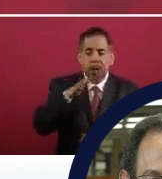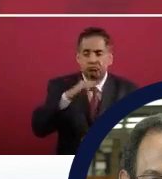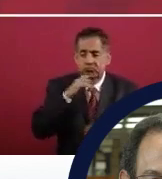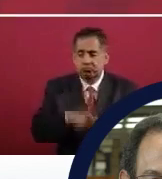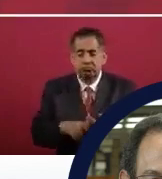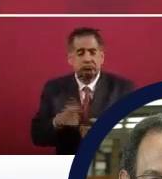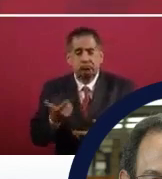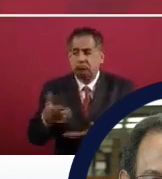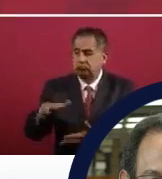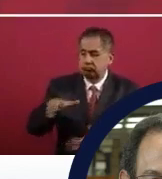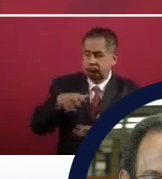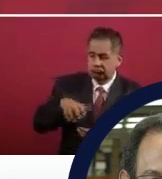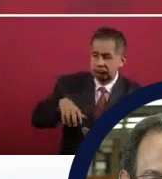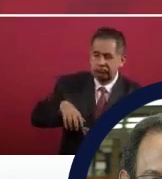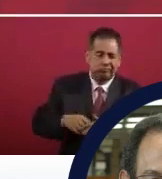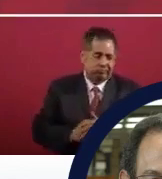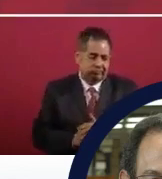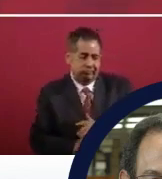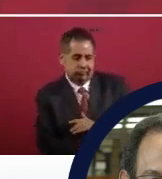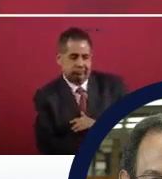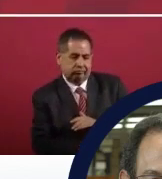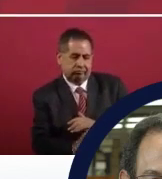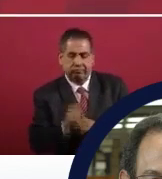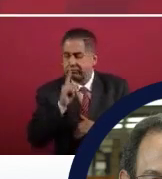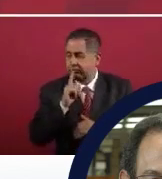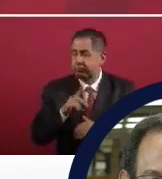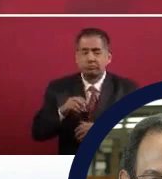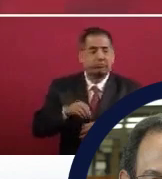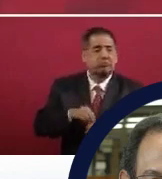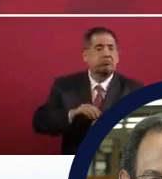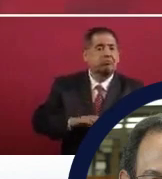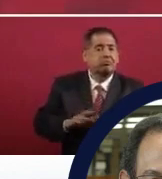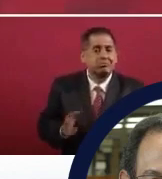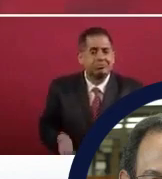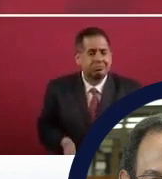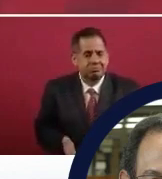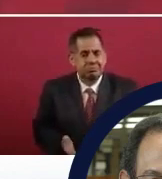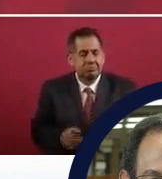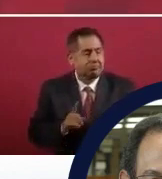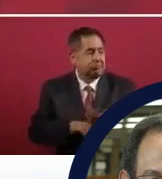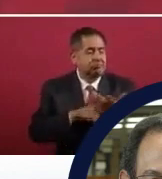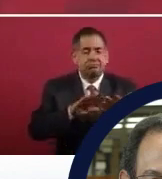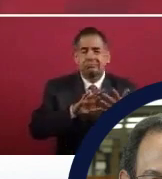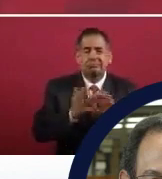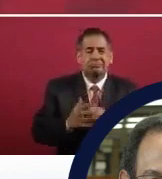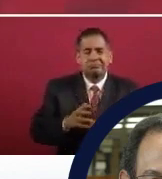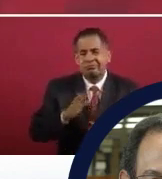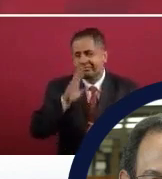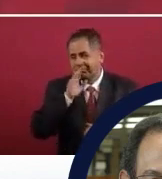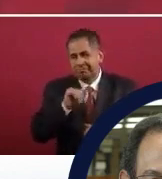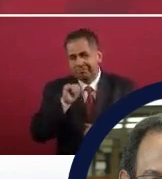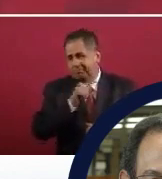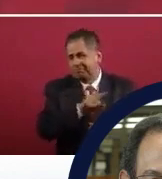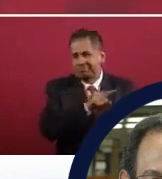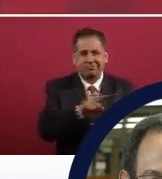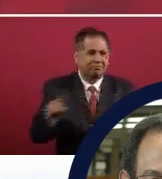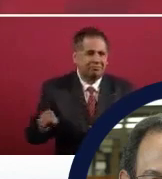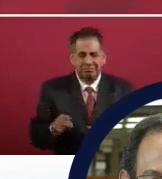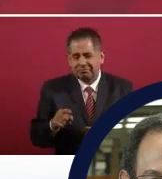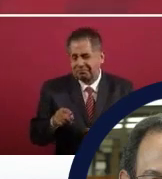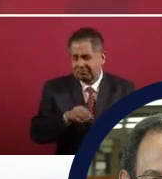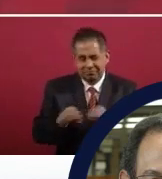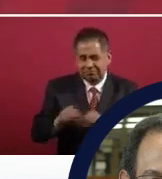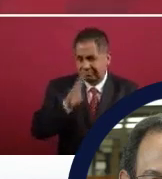bronca de otro acoso judicial. Pues en el caso de Javier Valdés, podría mencionar docenas, porque nos golpean,